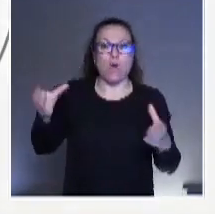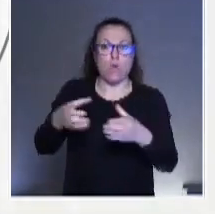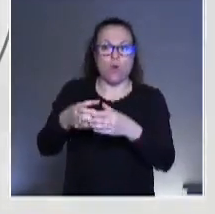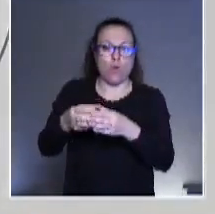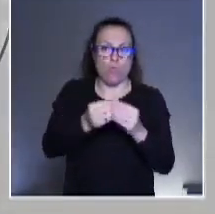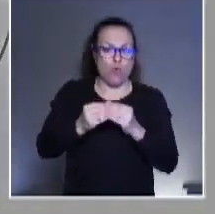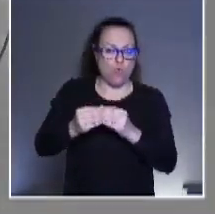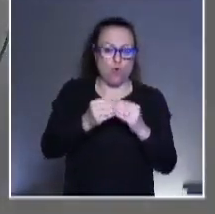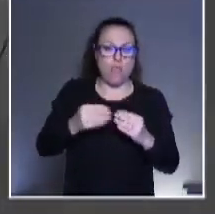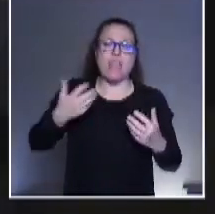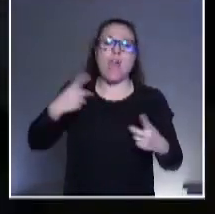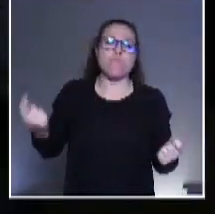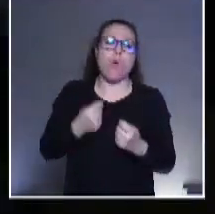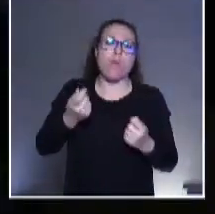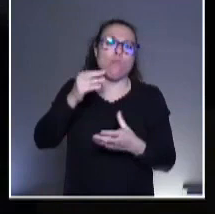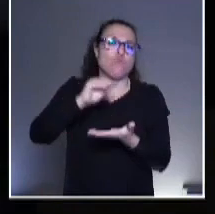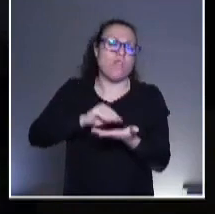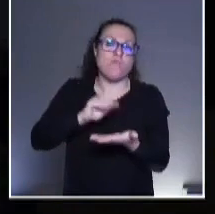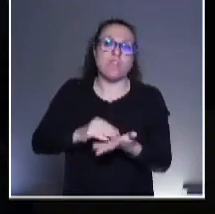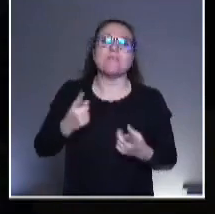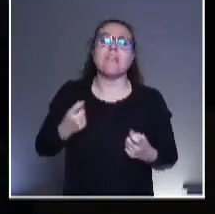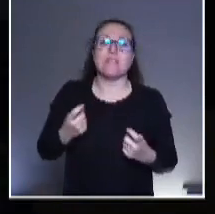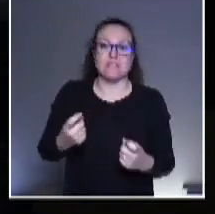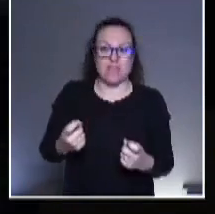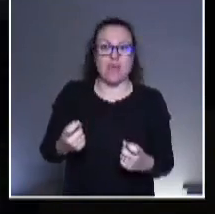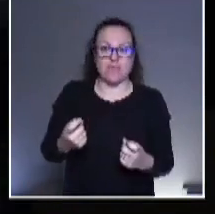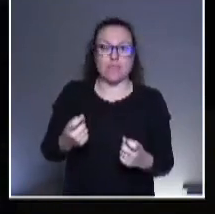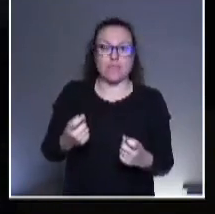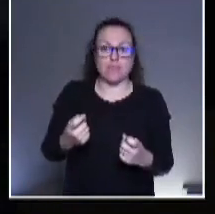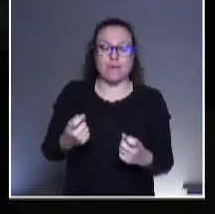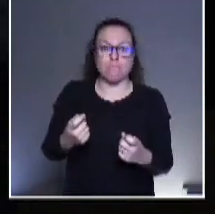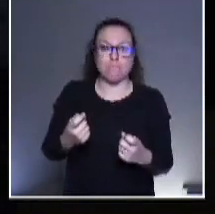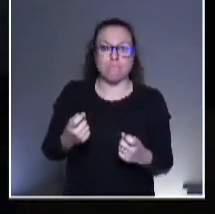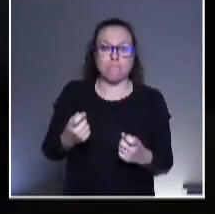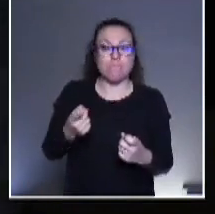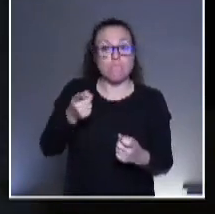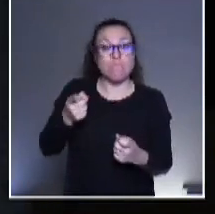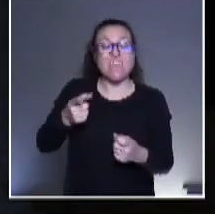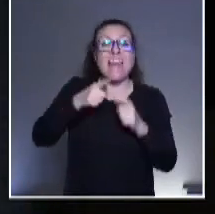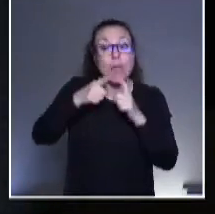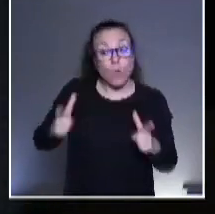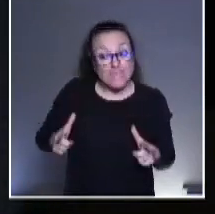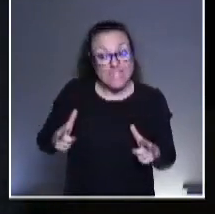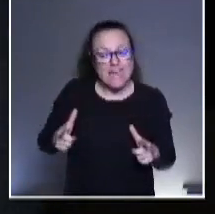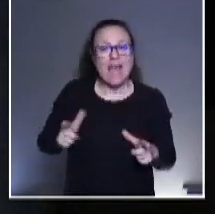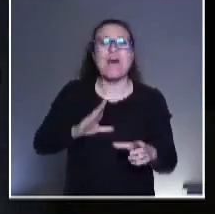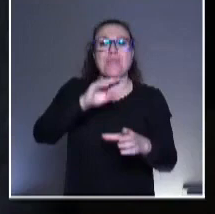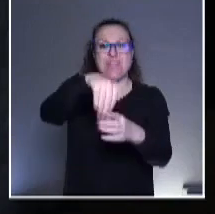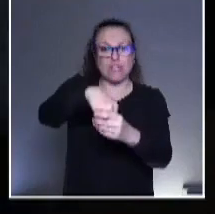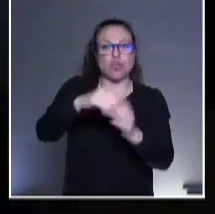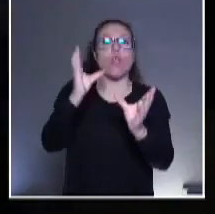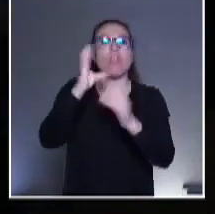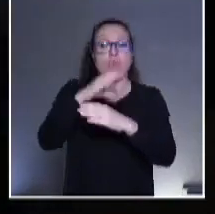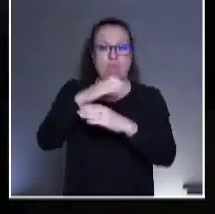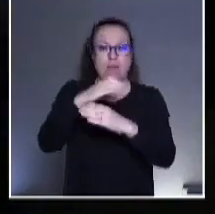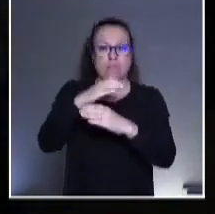abogado en muchas publicaciones por la necesidad absoluta de incluir a la lingüística como una de las ciencias